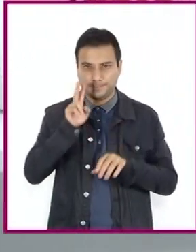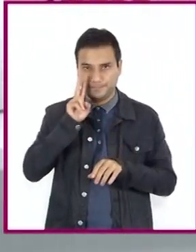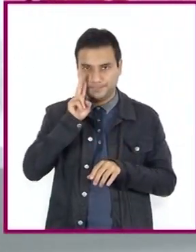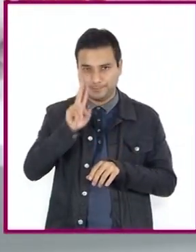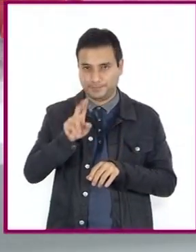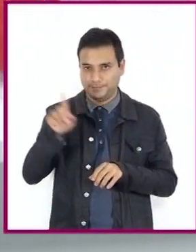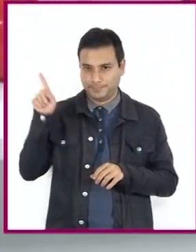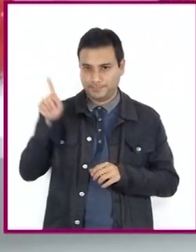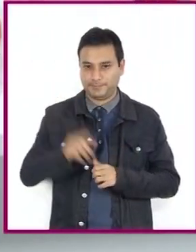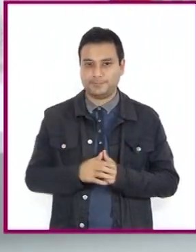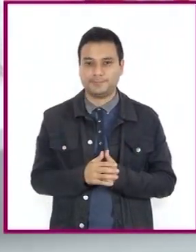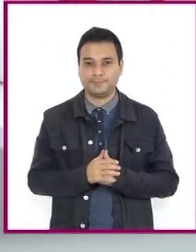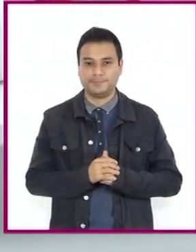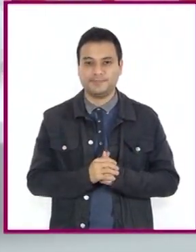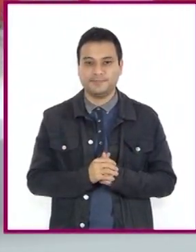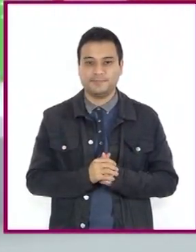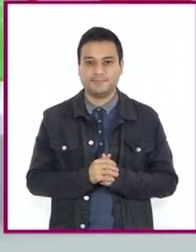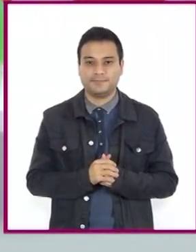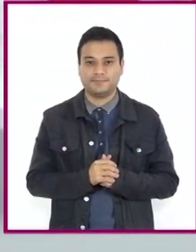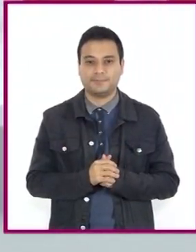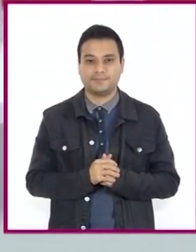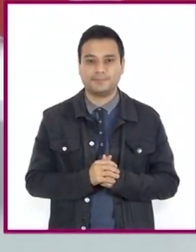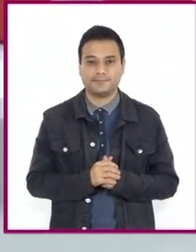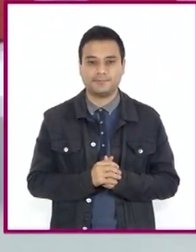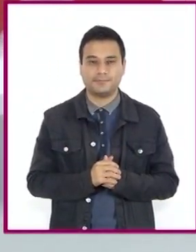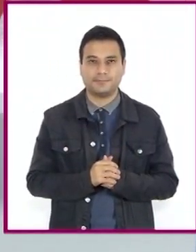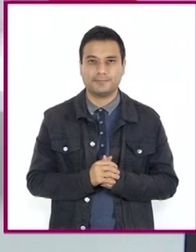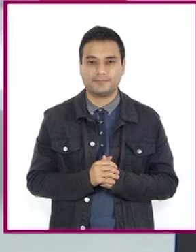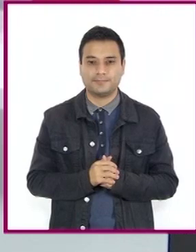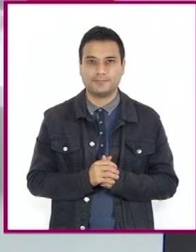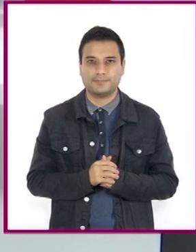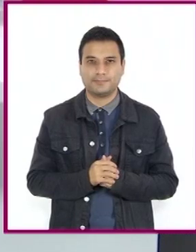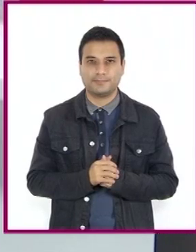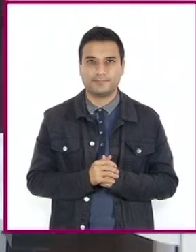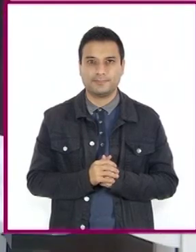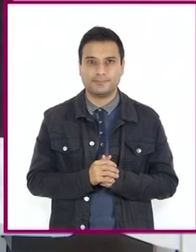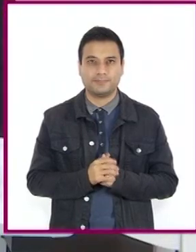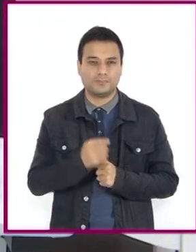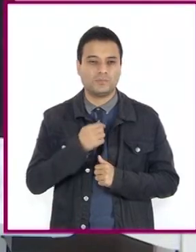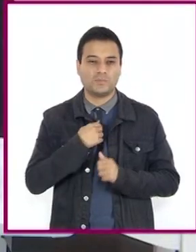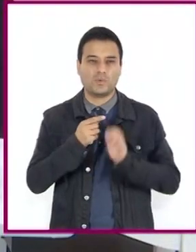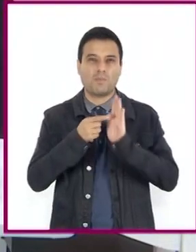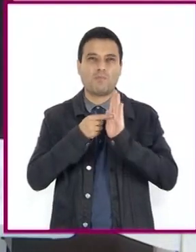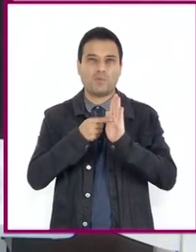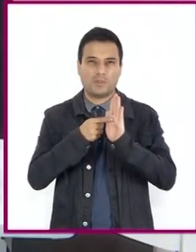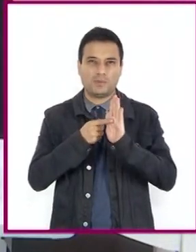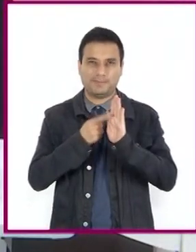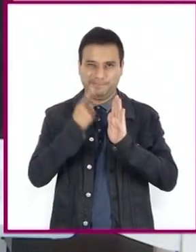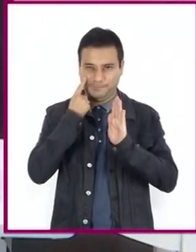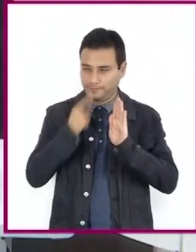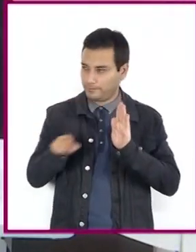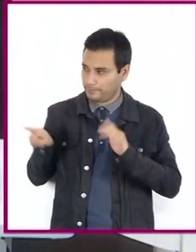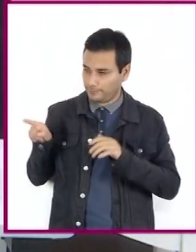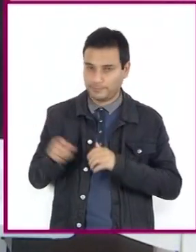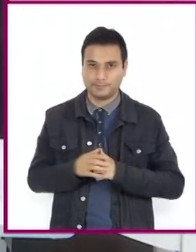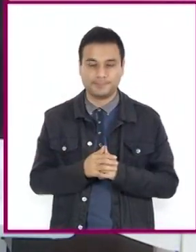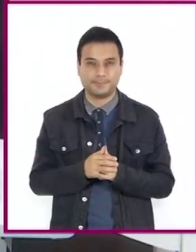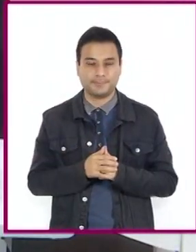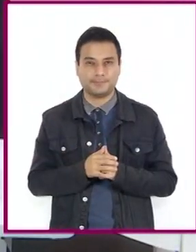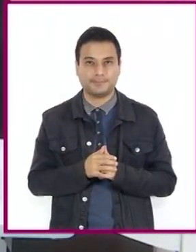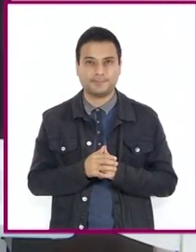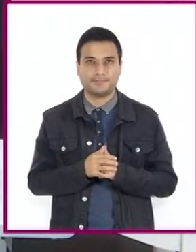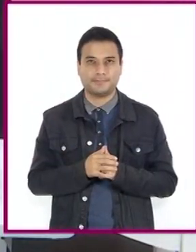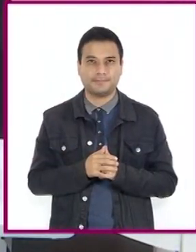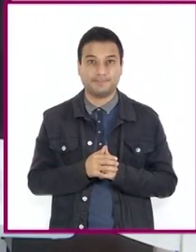carbono más agua. Podemos observar eso con nuestro modelo corpuscular. Muy bien. Expresen lo